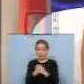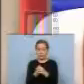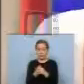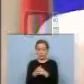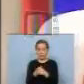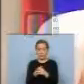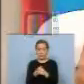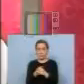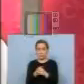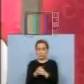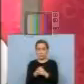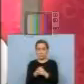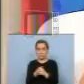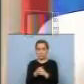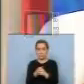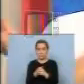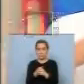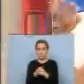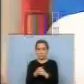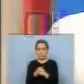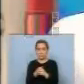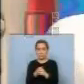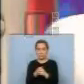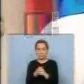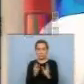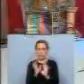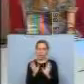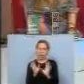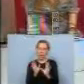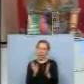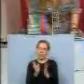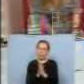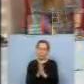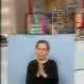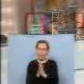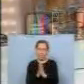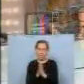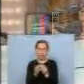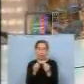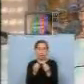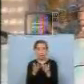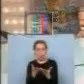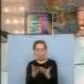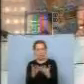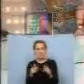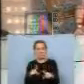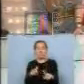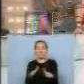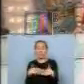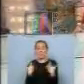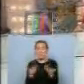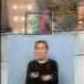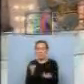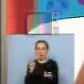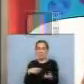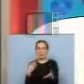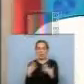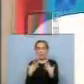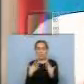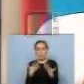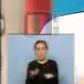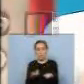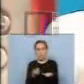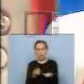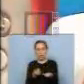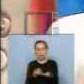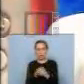dale. Chicos, yo digo, bueno, un Piquito. No, para allá es como no, yo me dio. Y bueno, aprovechemos, viene la primavera. ¿Por qué dale, no? Dale, dale. No está de